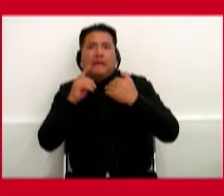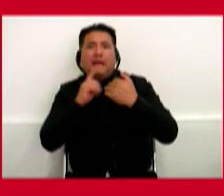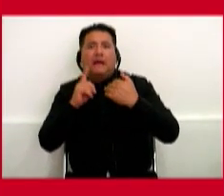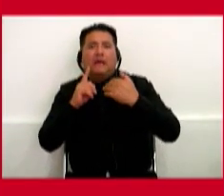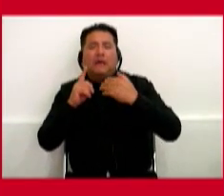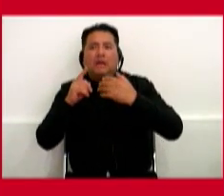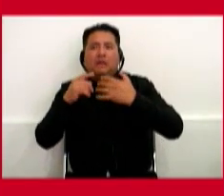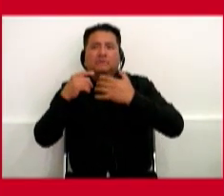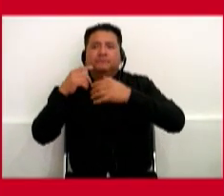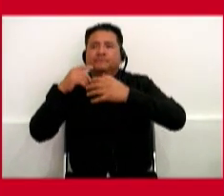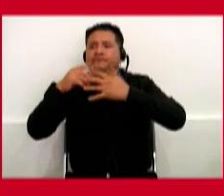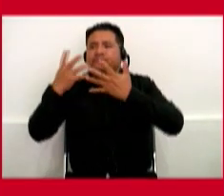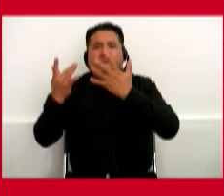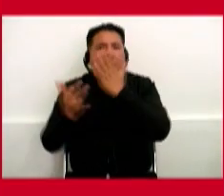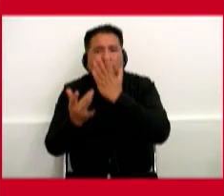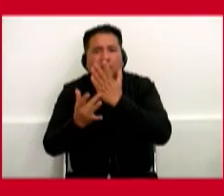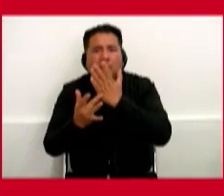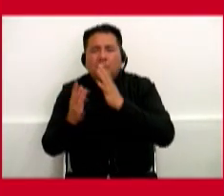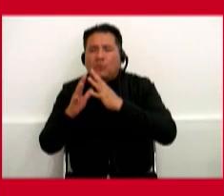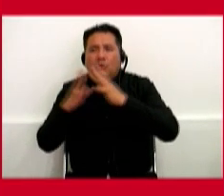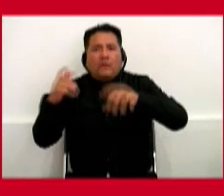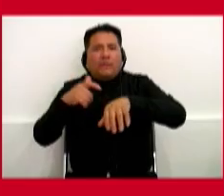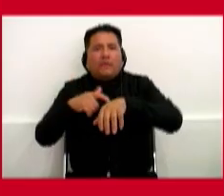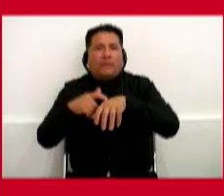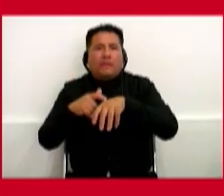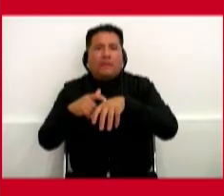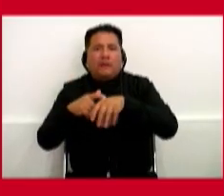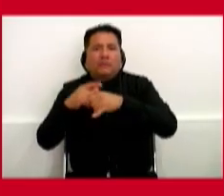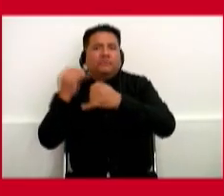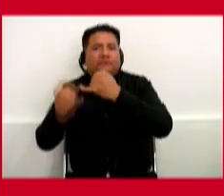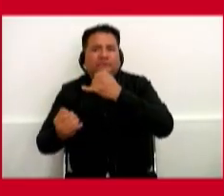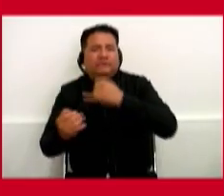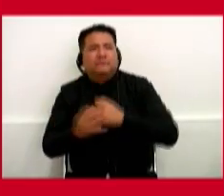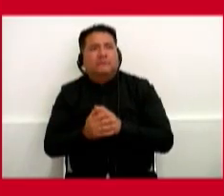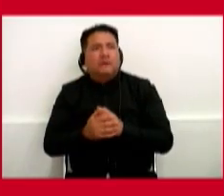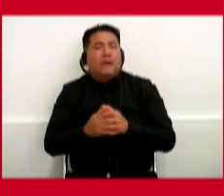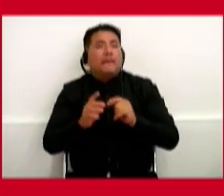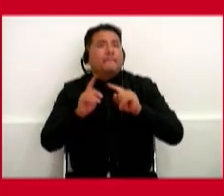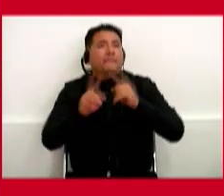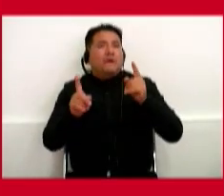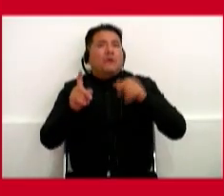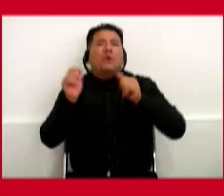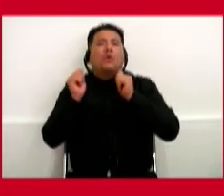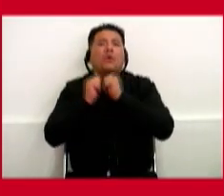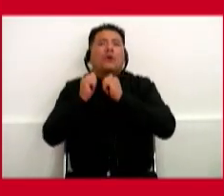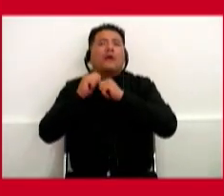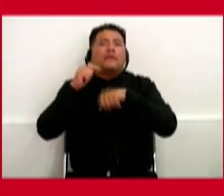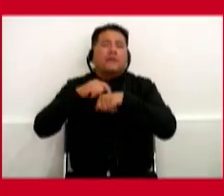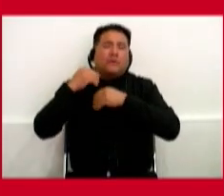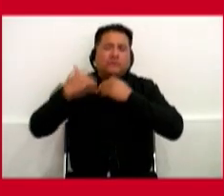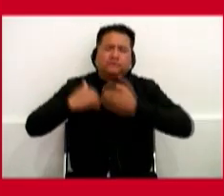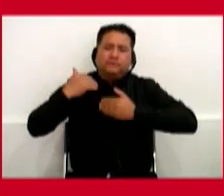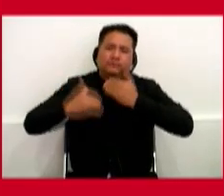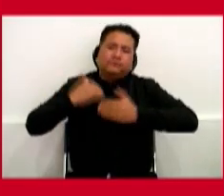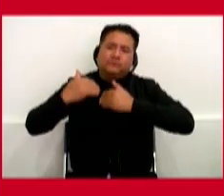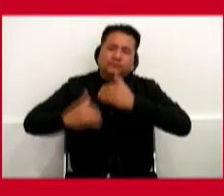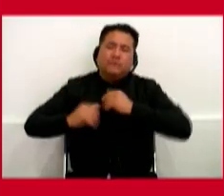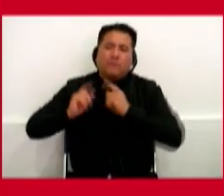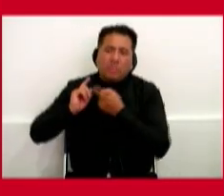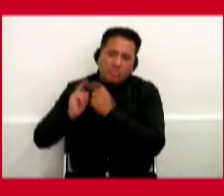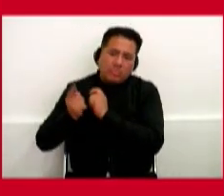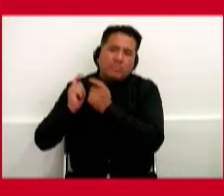mucho tiempo para concluirlos. Sin embargo, con el pasar de los años, esta situación fue cambiando. Nosotros vemos